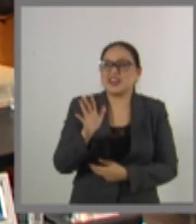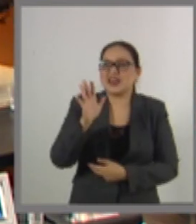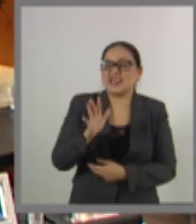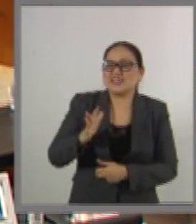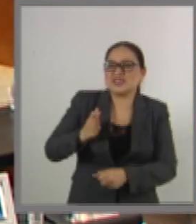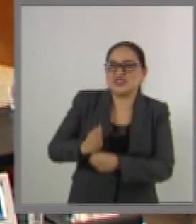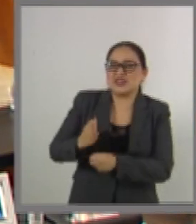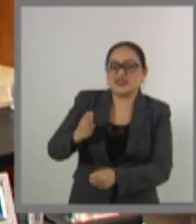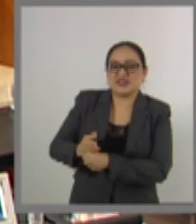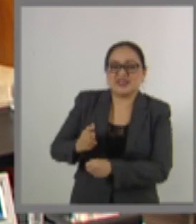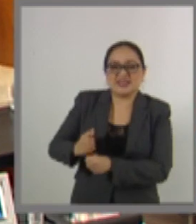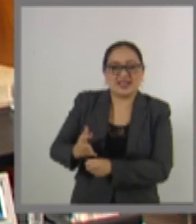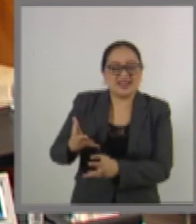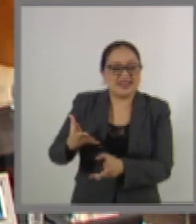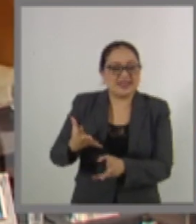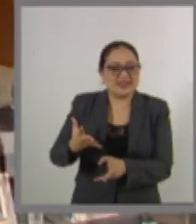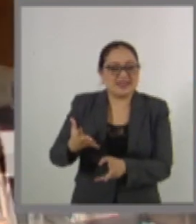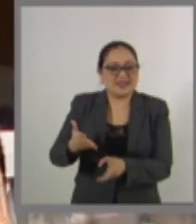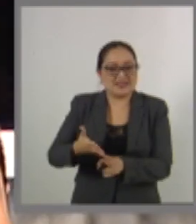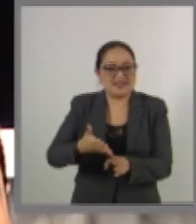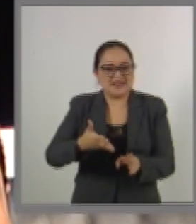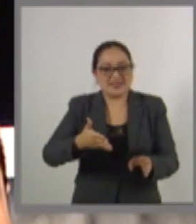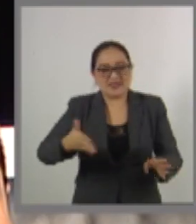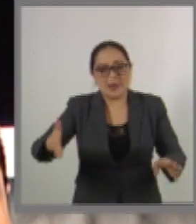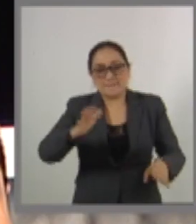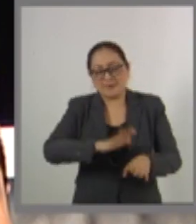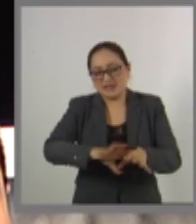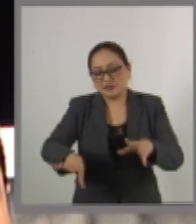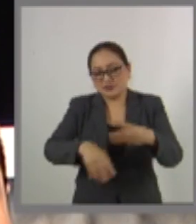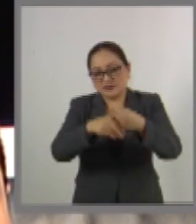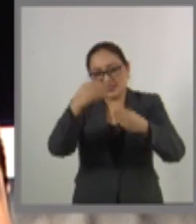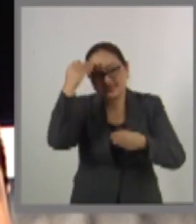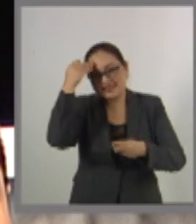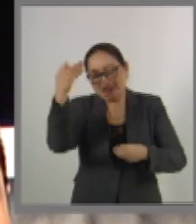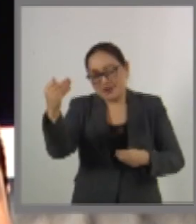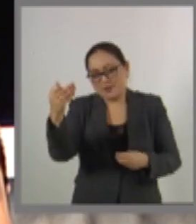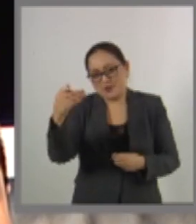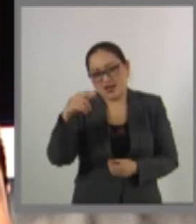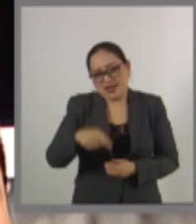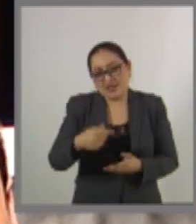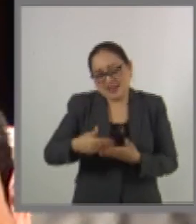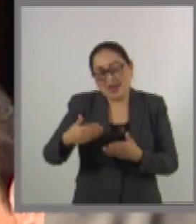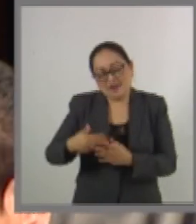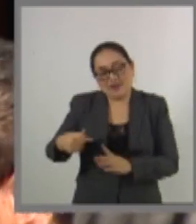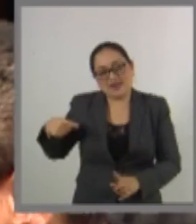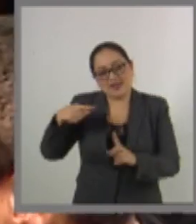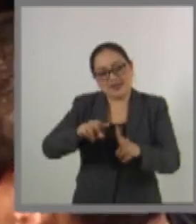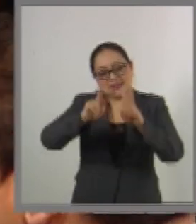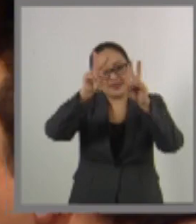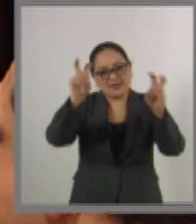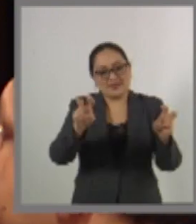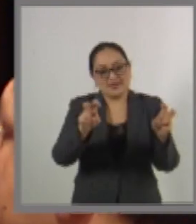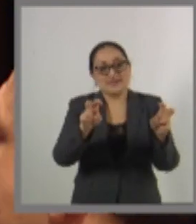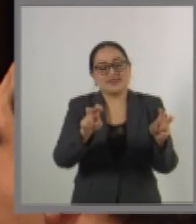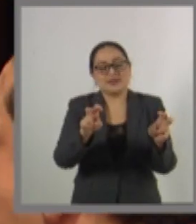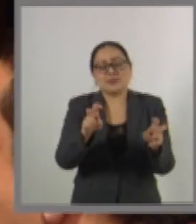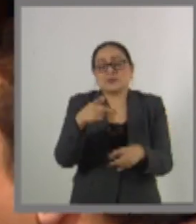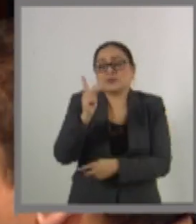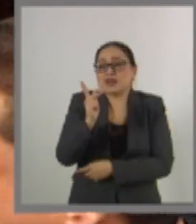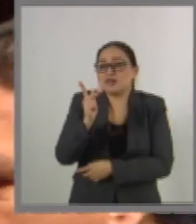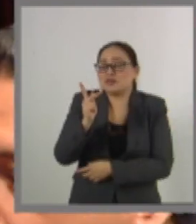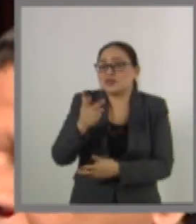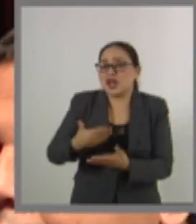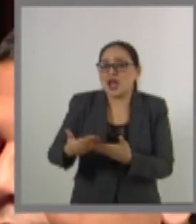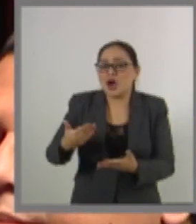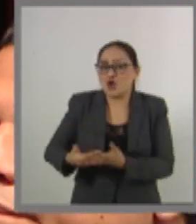estamos invirtiendo a lo mejor un poco más de tiempo de lo debido en este tema, pero yo creo que estamos dándole